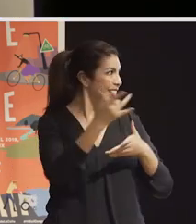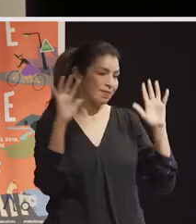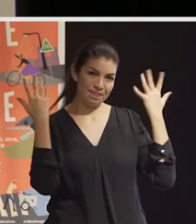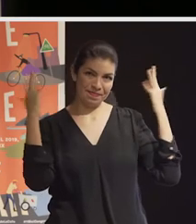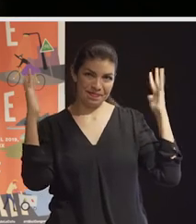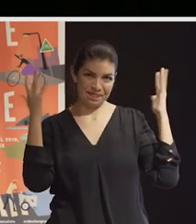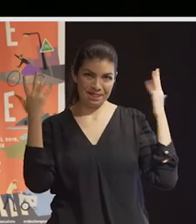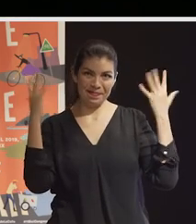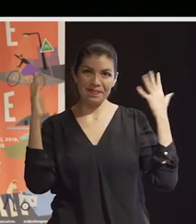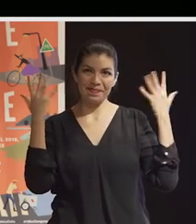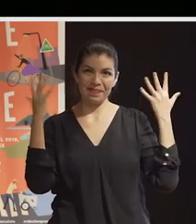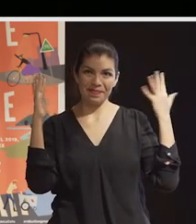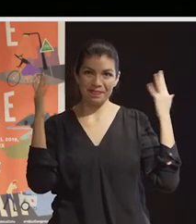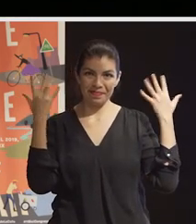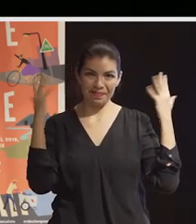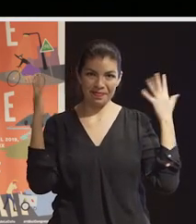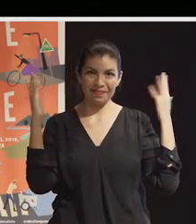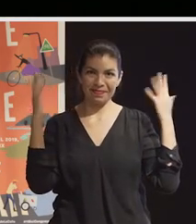muchas gracias